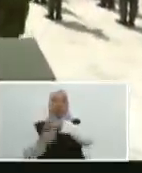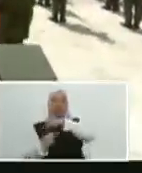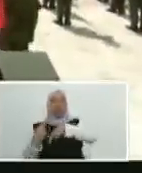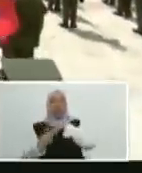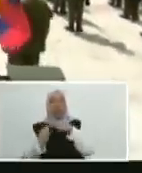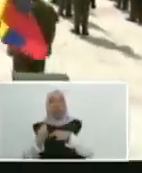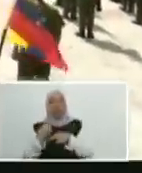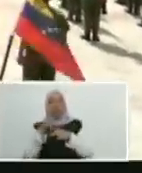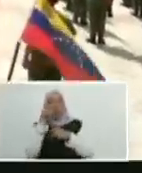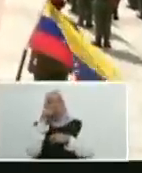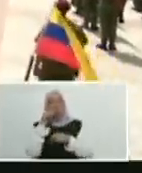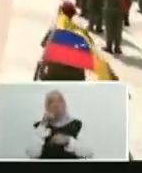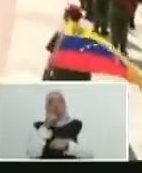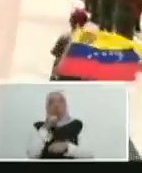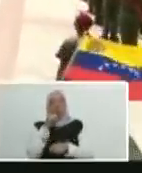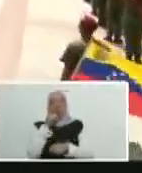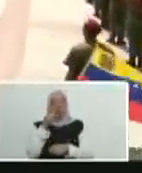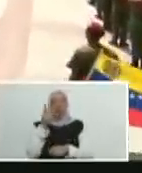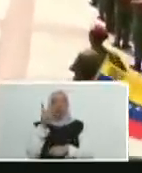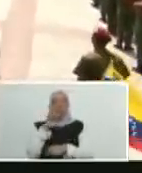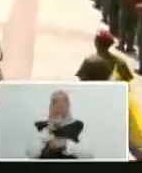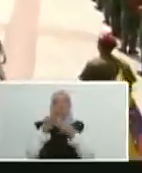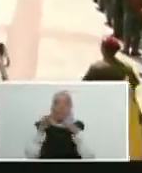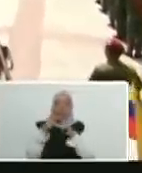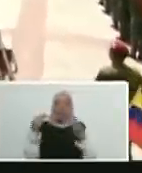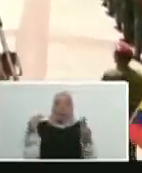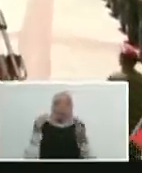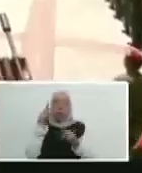antiimperialista de estos hombres y mujeres garantes de la paz.